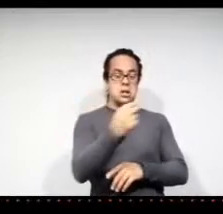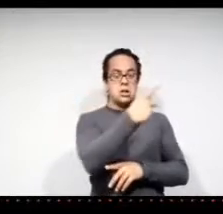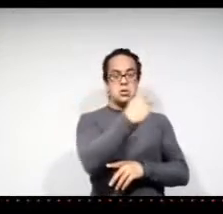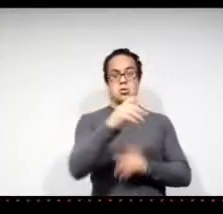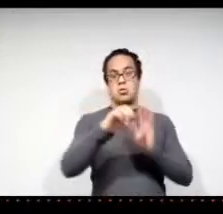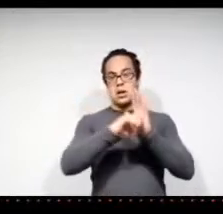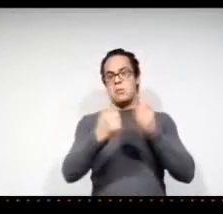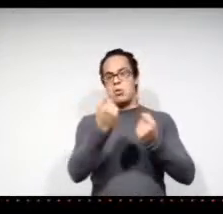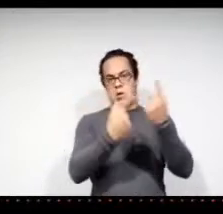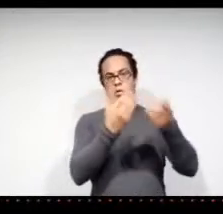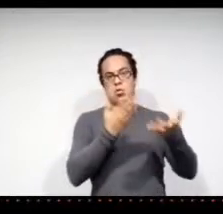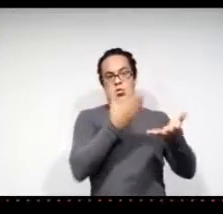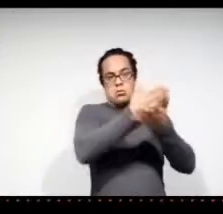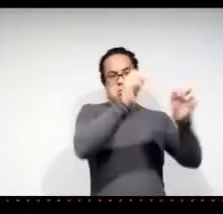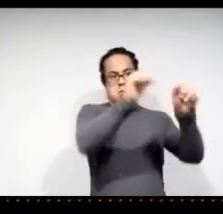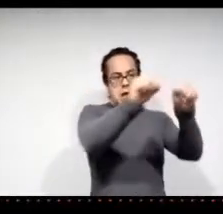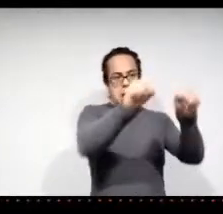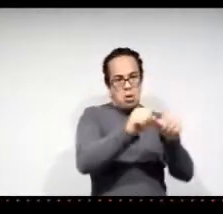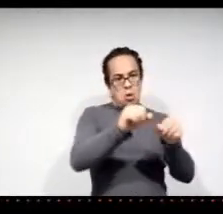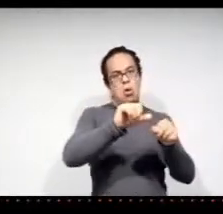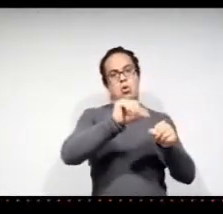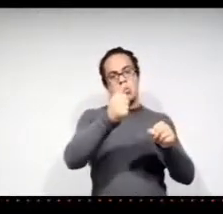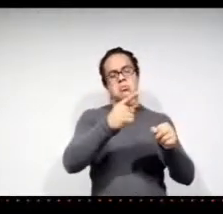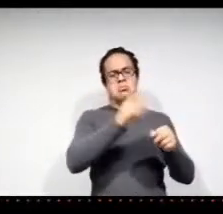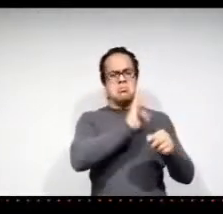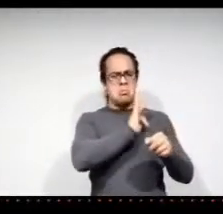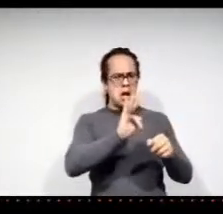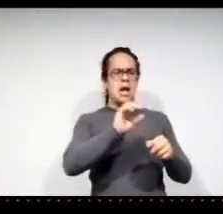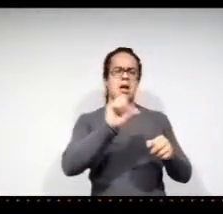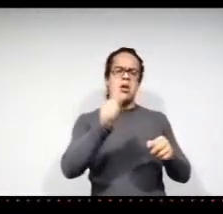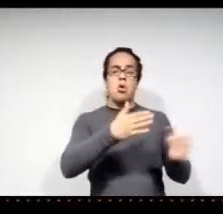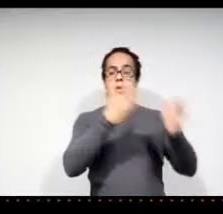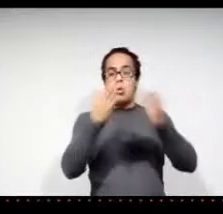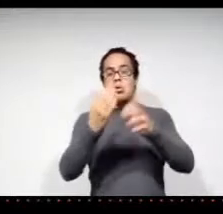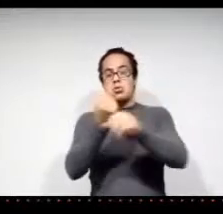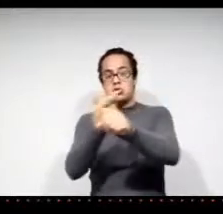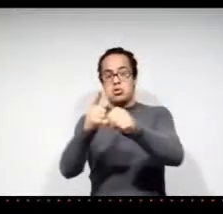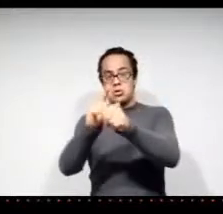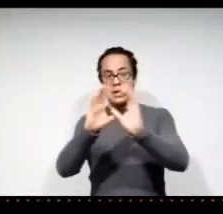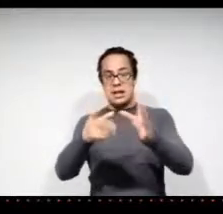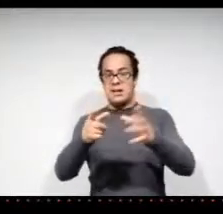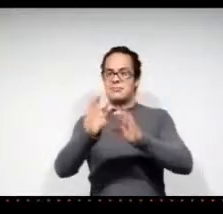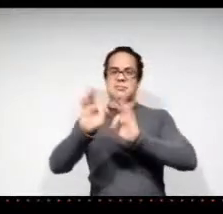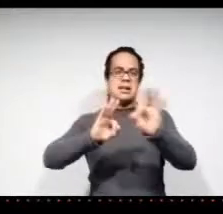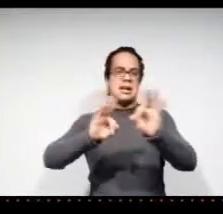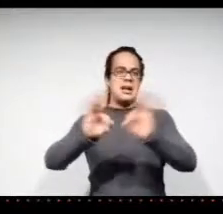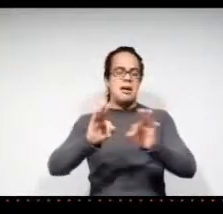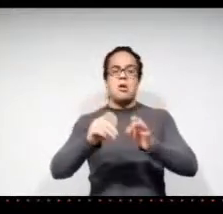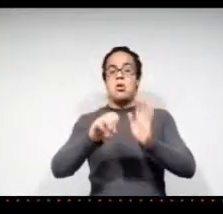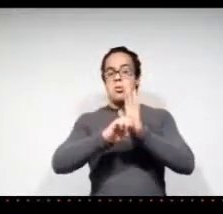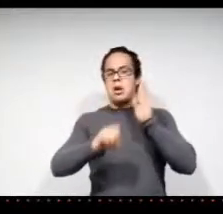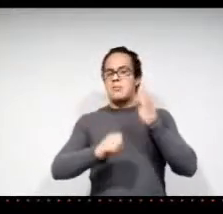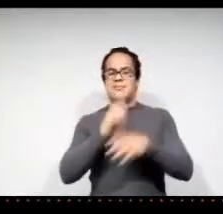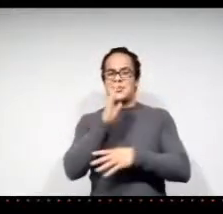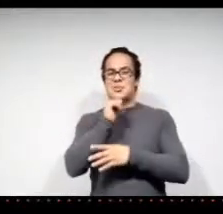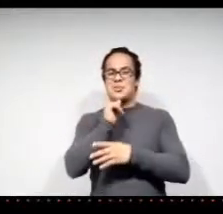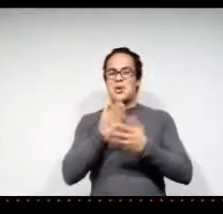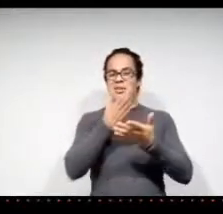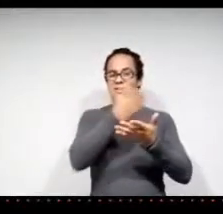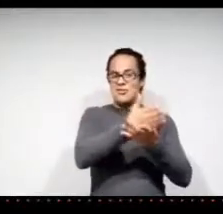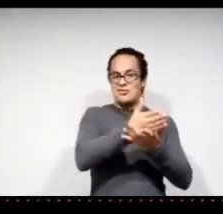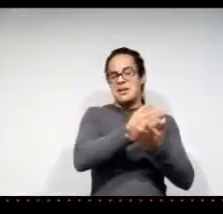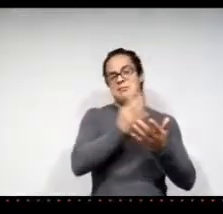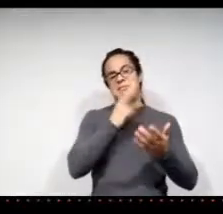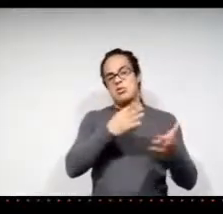campus, los que pueden y quieren, y quienes por responsabilidades sociales, familiares, laborales, prefieren no ir. Entonces,